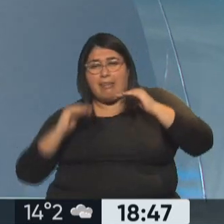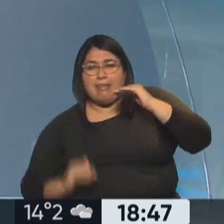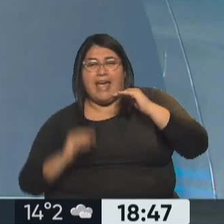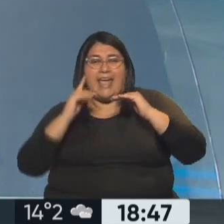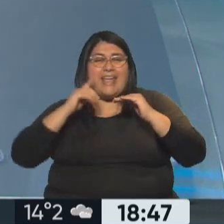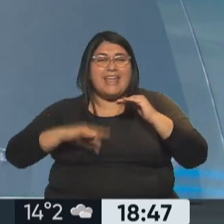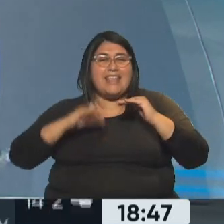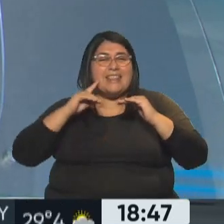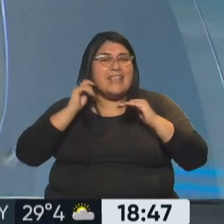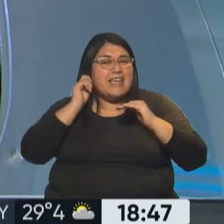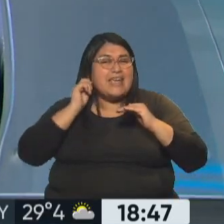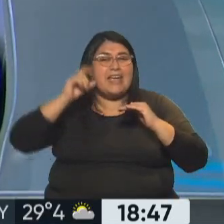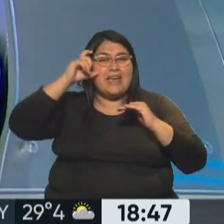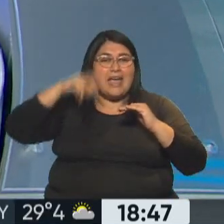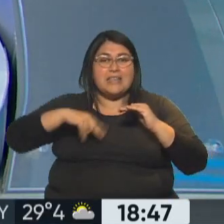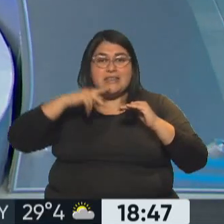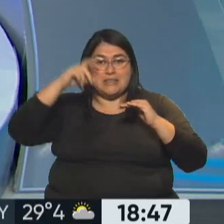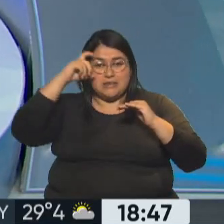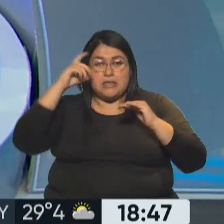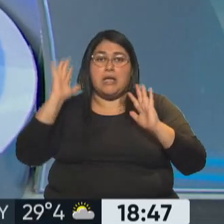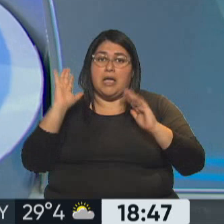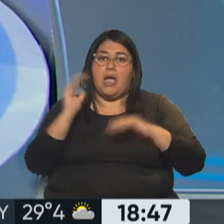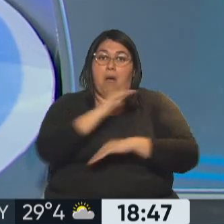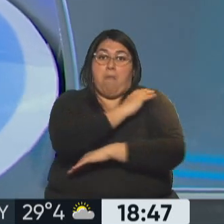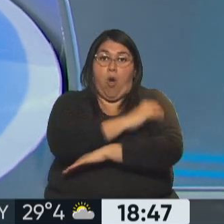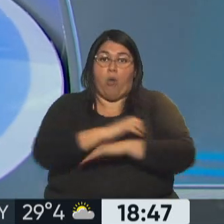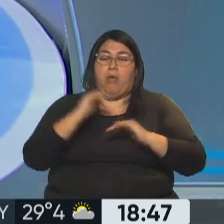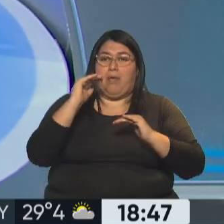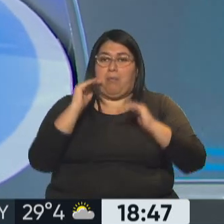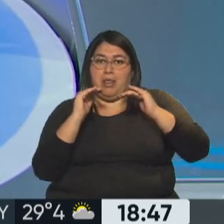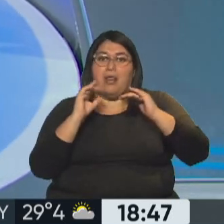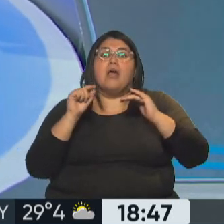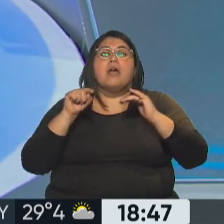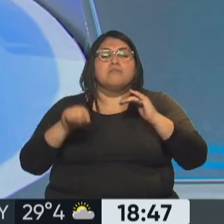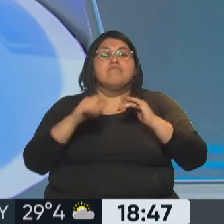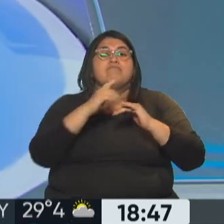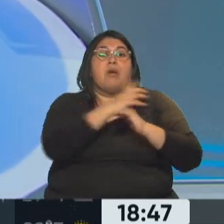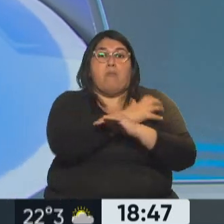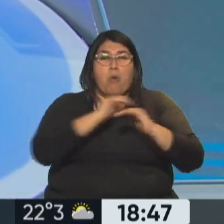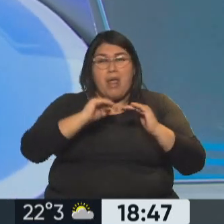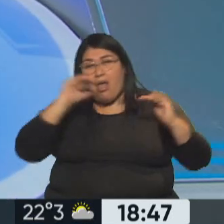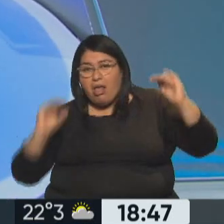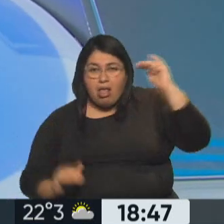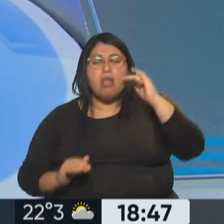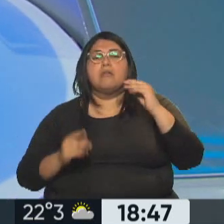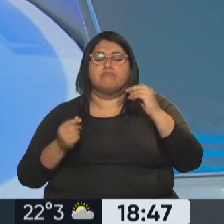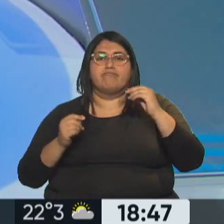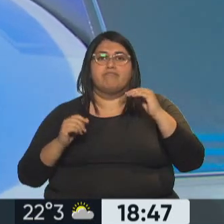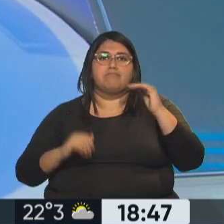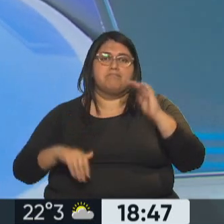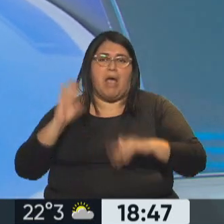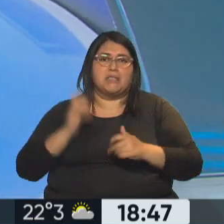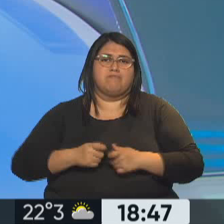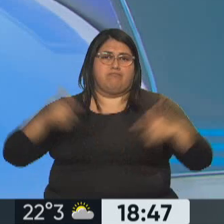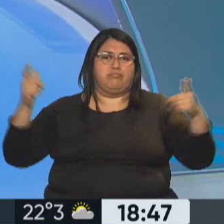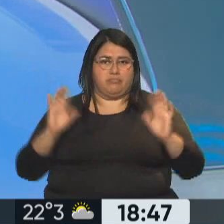la línea de pobreza se mantuvo, sí, disminuyó un punto, pero la indigencia subió. ¿Sí? Y si uno ve cómo se analiza la indigencia, bueno, por la